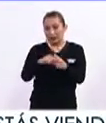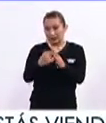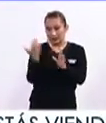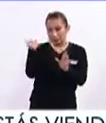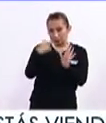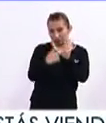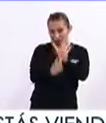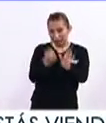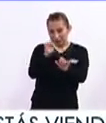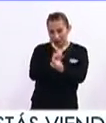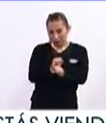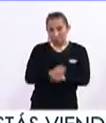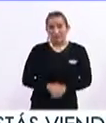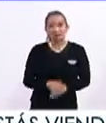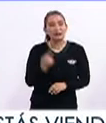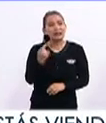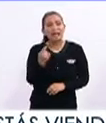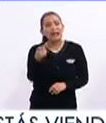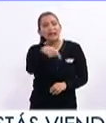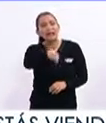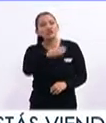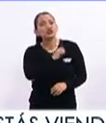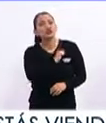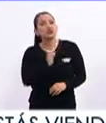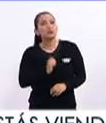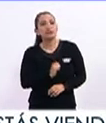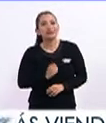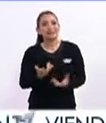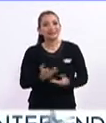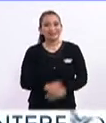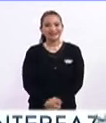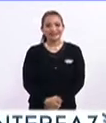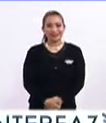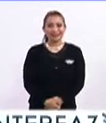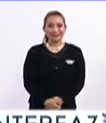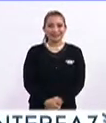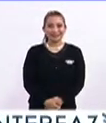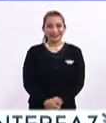a presentar la semana pasada. ¿Quiénes hicieron los superhéroes?